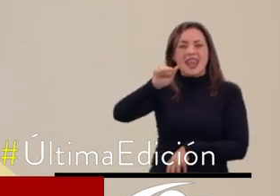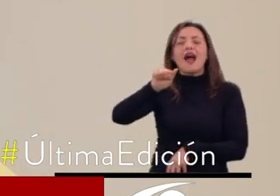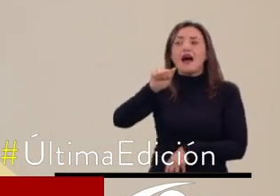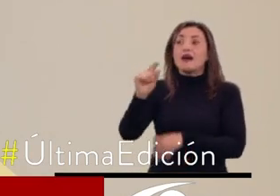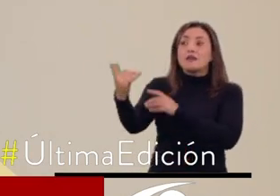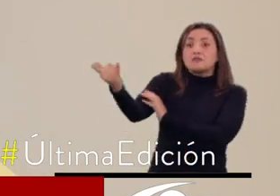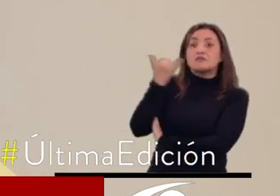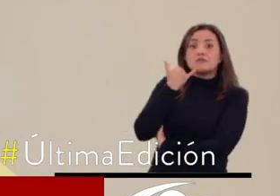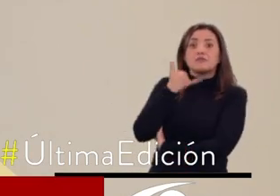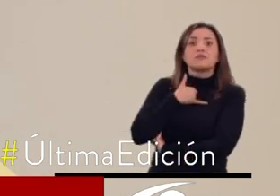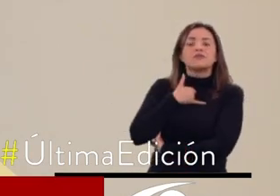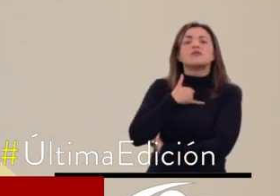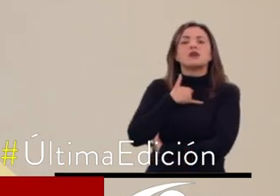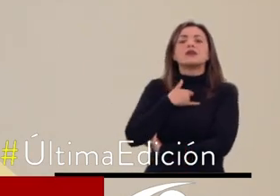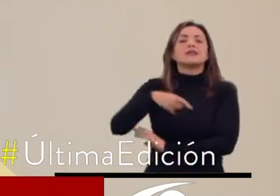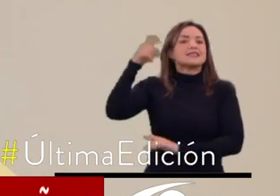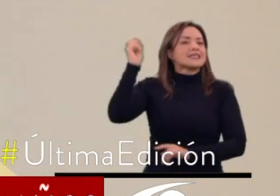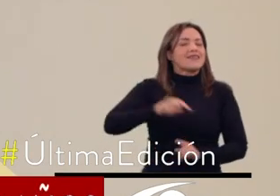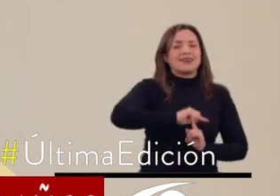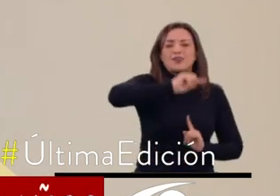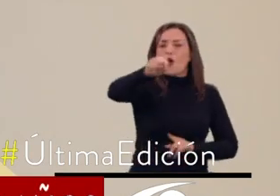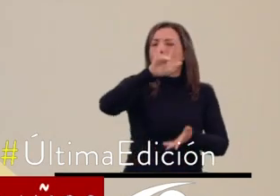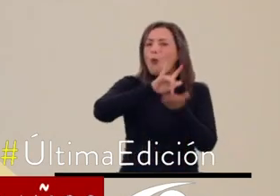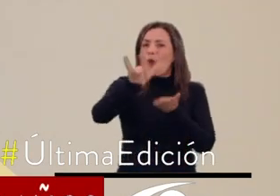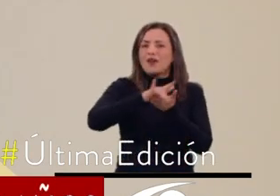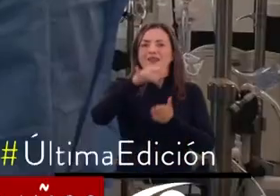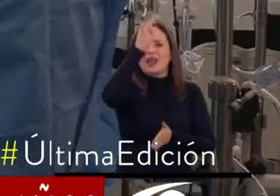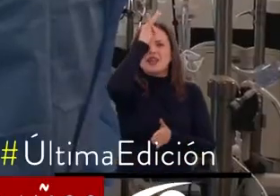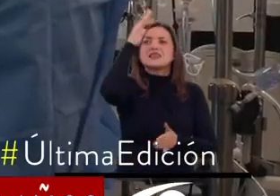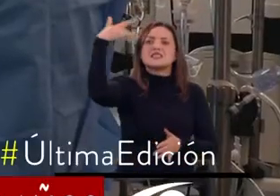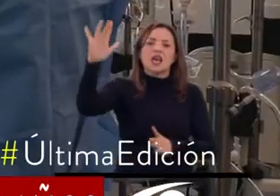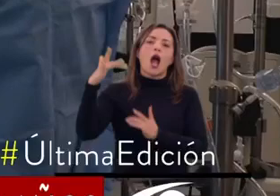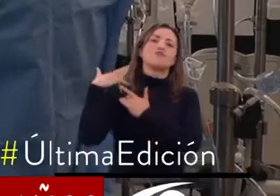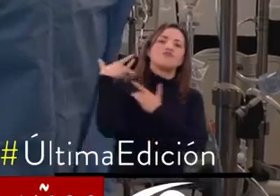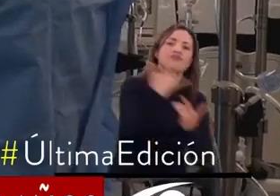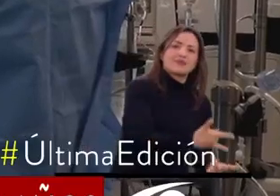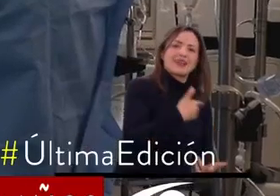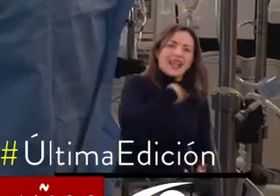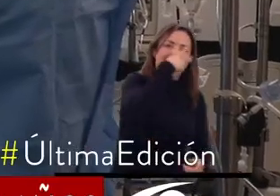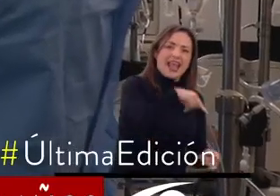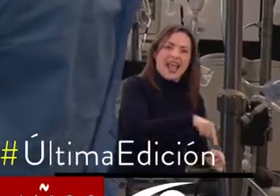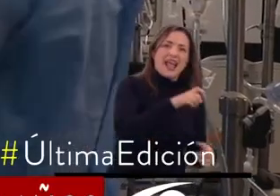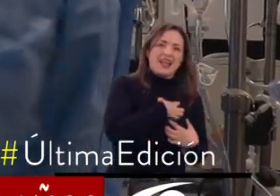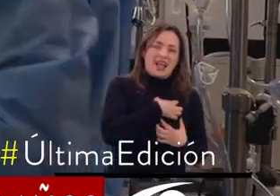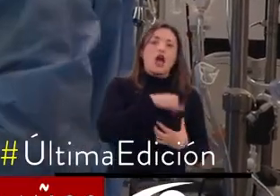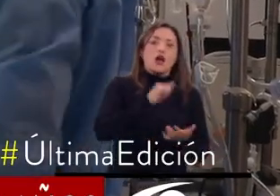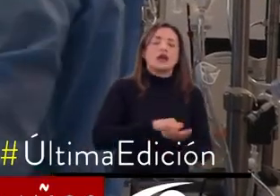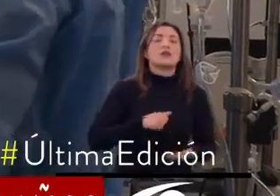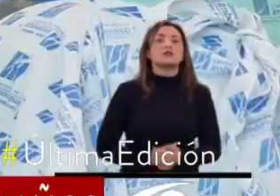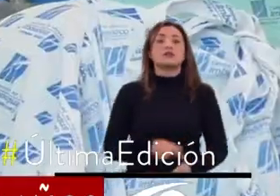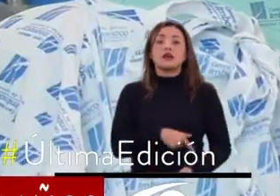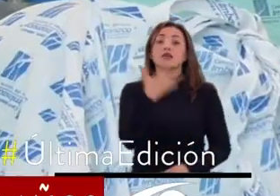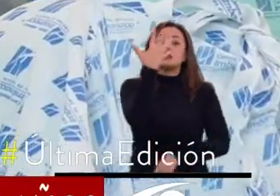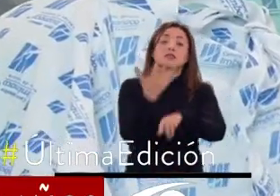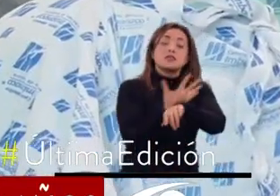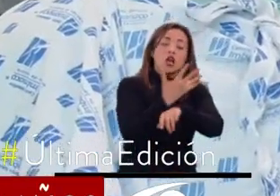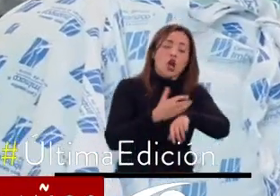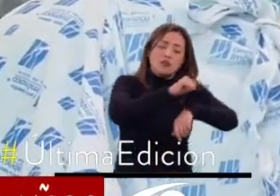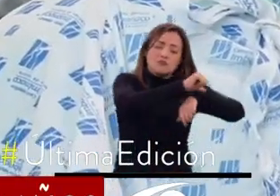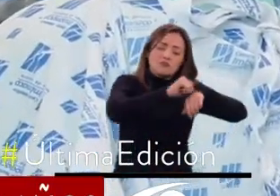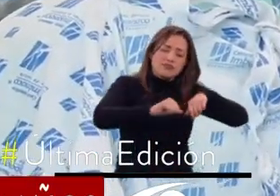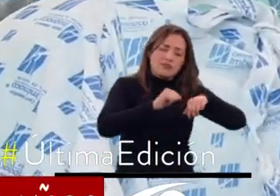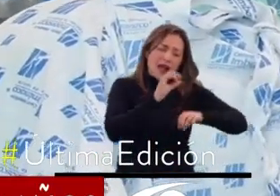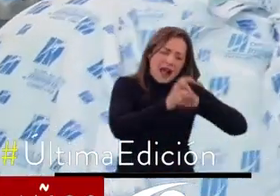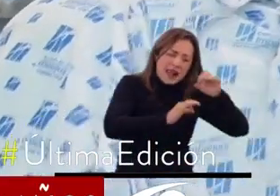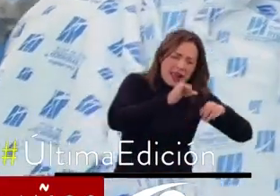diciéndome que tenía que irme urgente a la clínica porque había salido un donante para Isabela. Durante 5 horas la pequeña fue intervenida en una cirugía